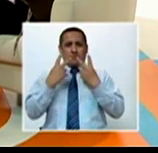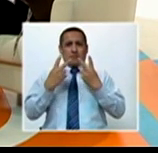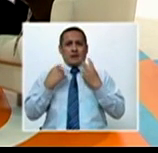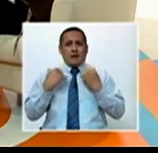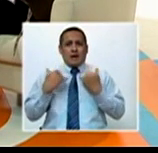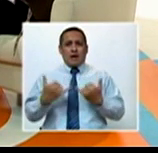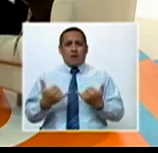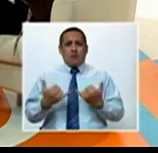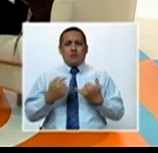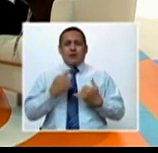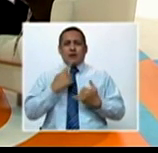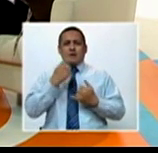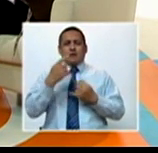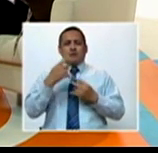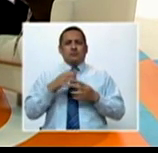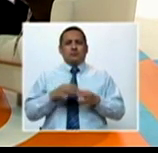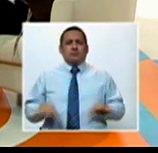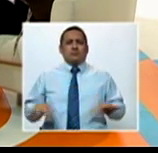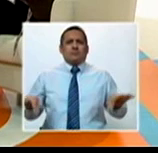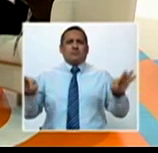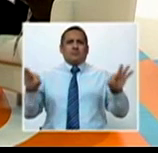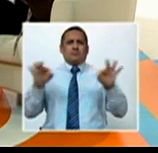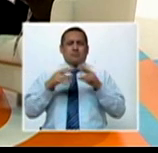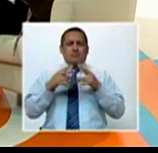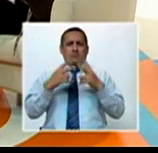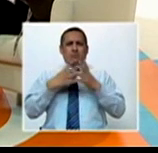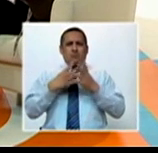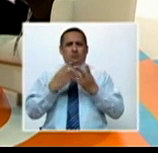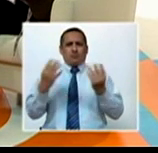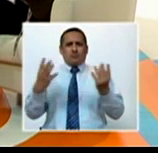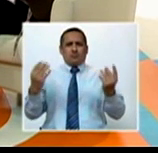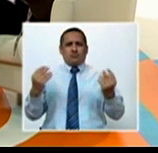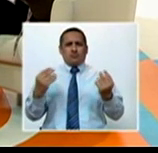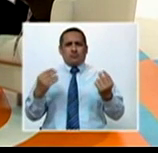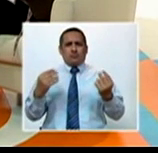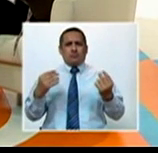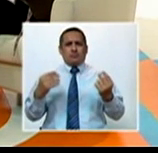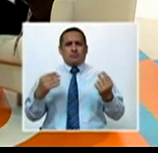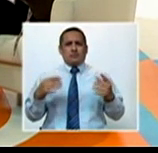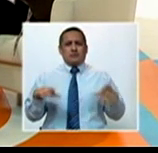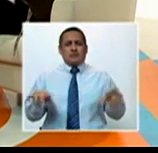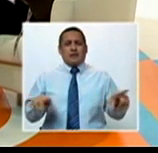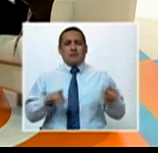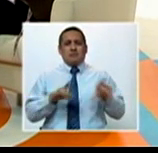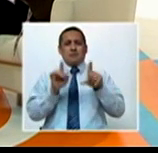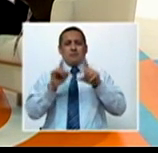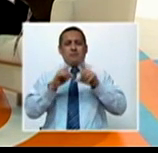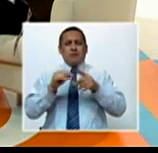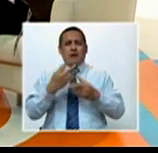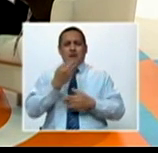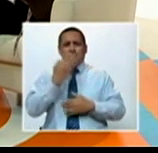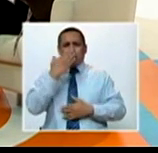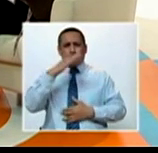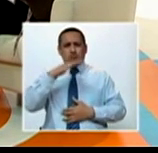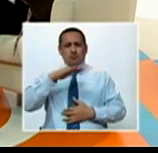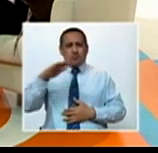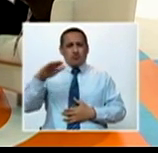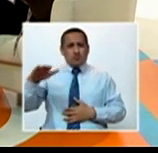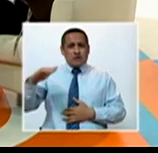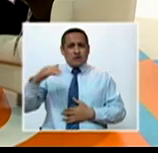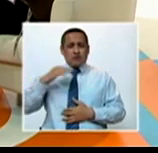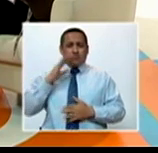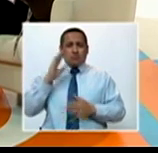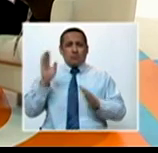potencia, es uno de los factores, no el único, que para chicos